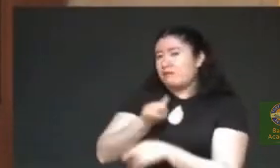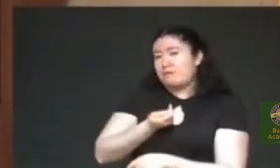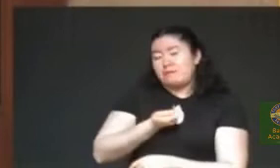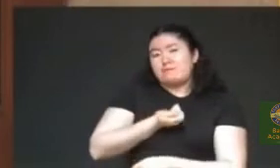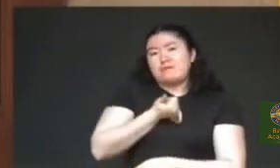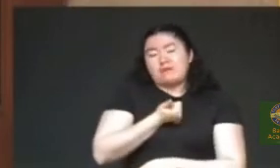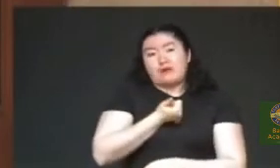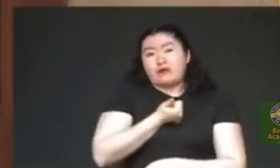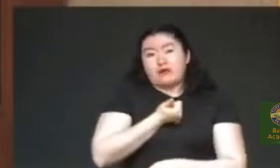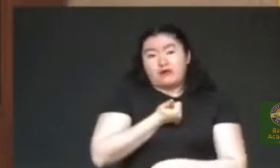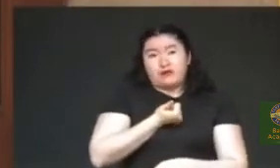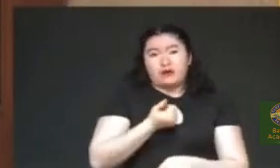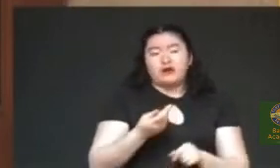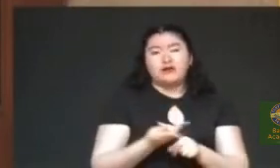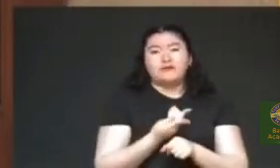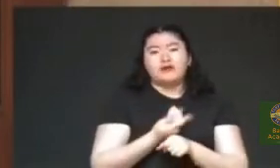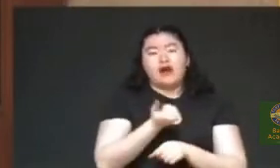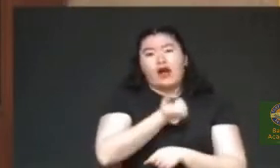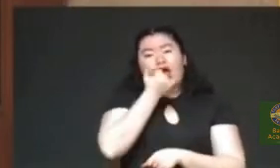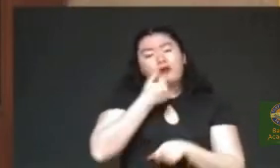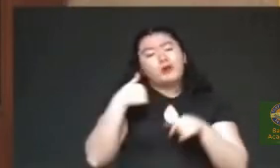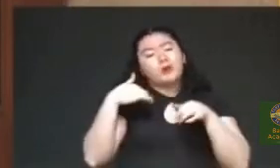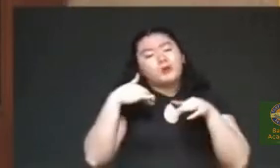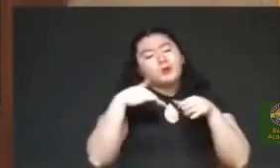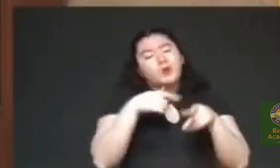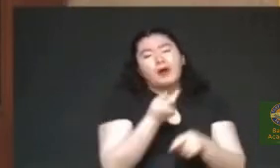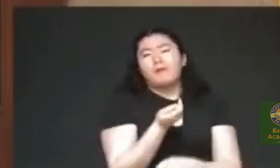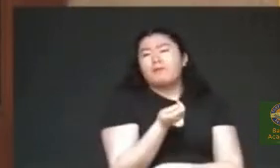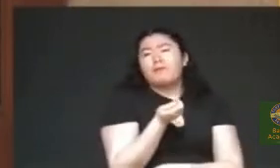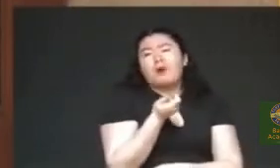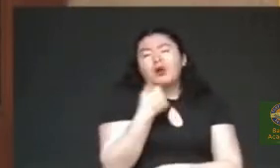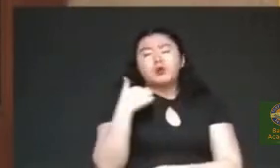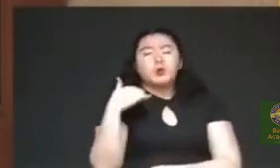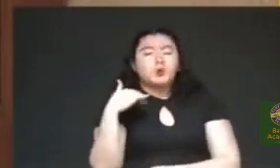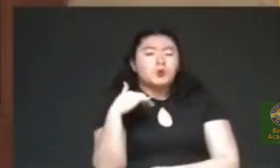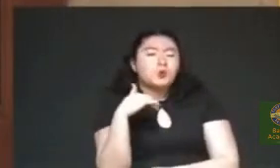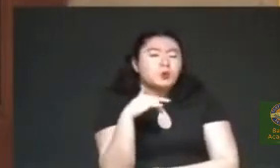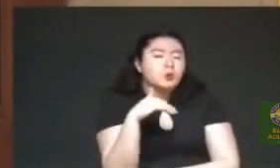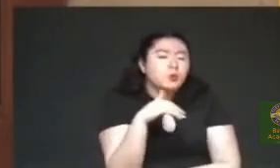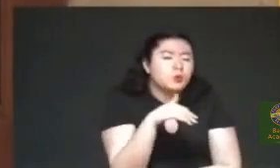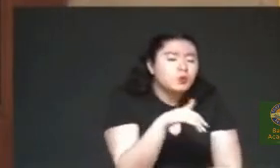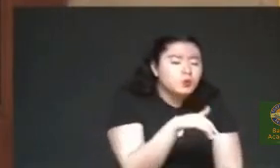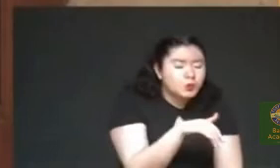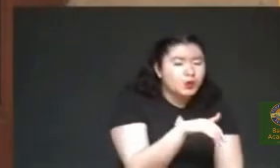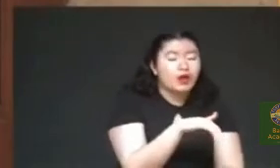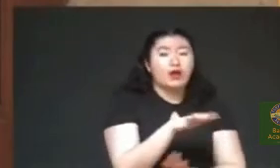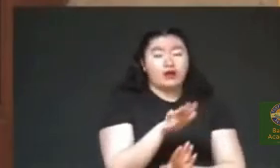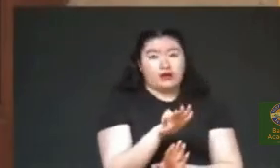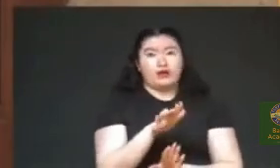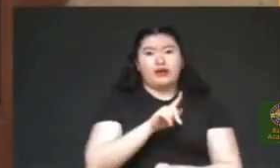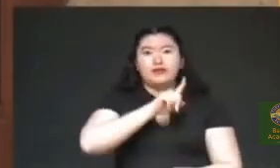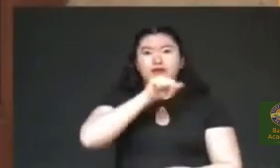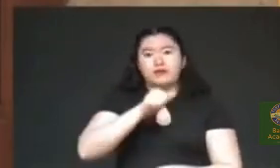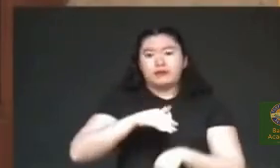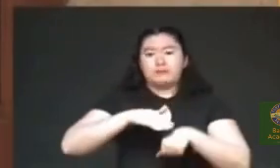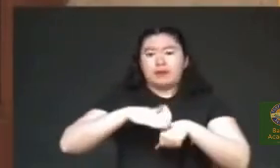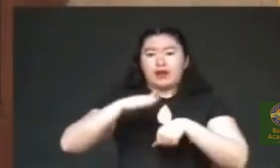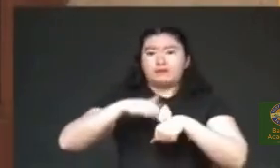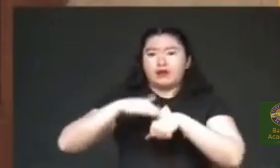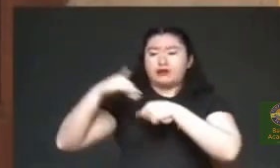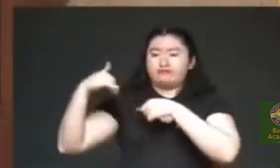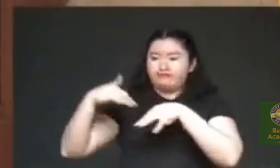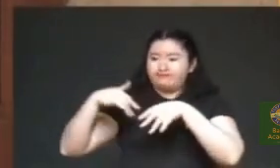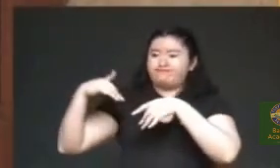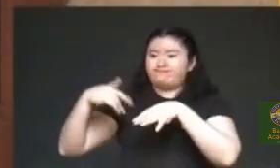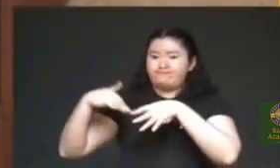y gradualmente se va incrementando. Aquí tenemos un tema que es interesante, prácticamente todos los sistemas educativos en el mundo han